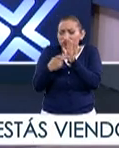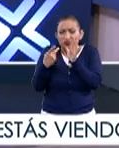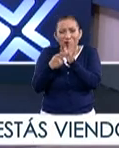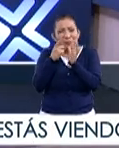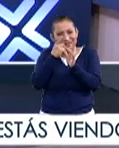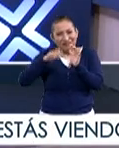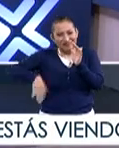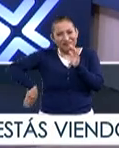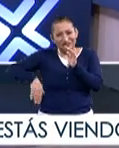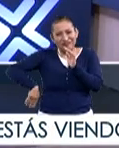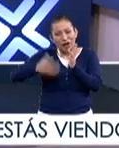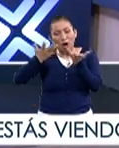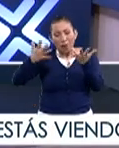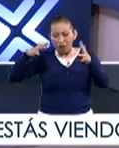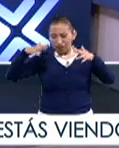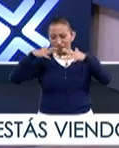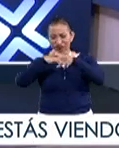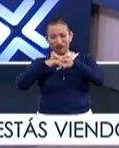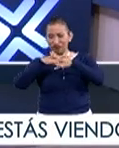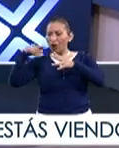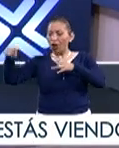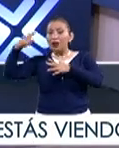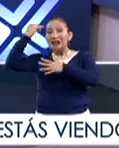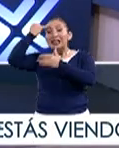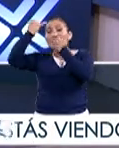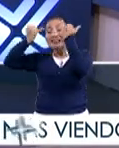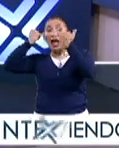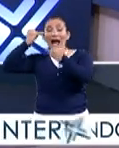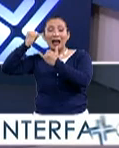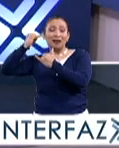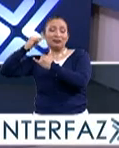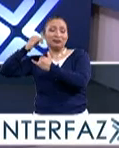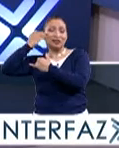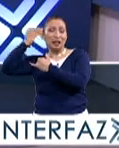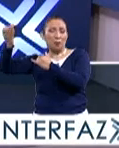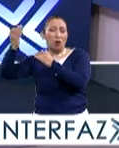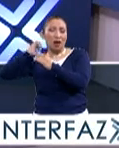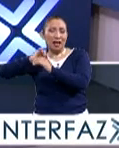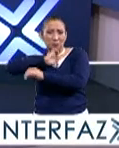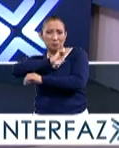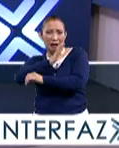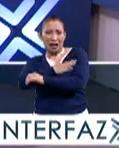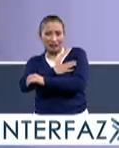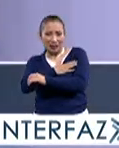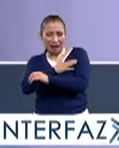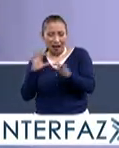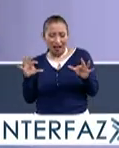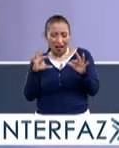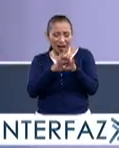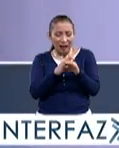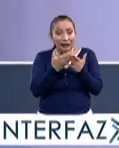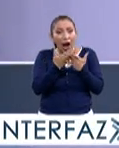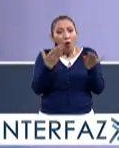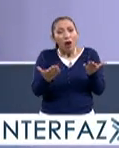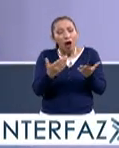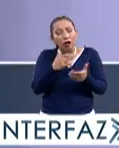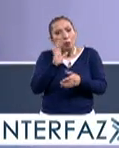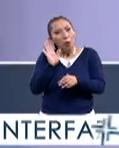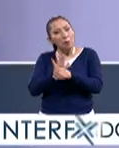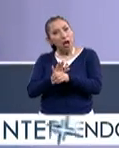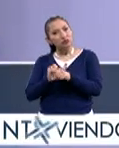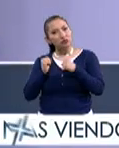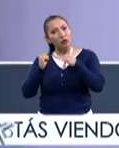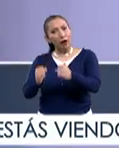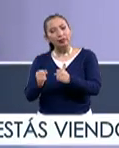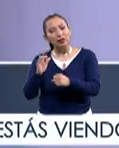nos mencionaba, se mezcló también con las creencias coloniales y ha llegado hasta nuestros días pues